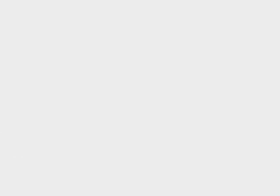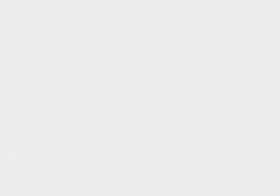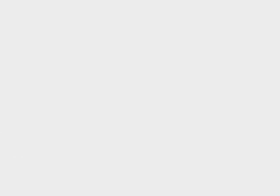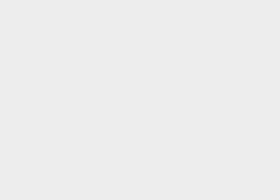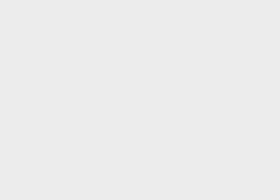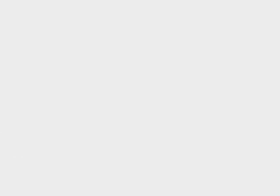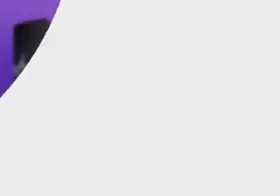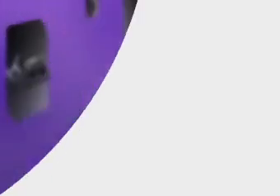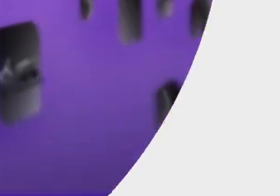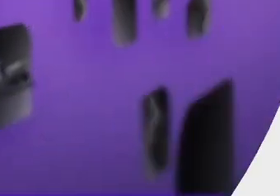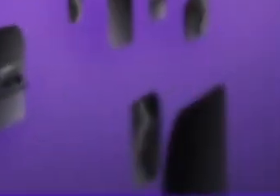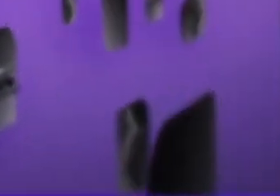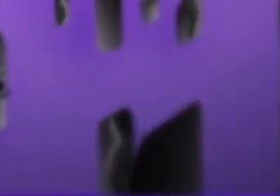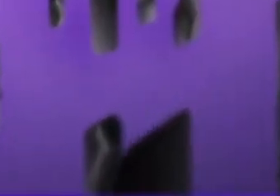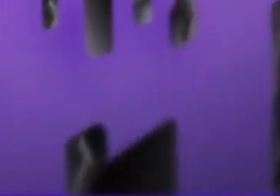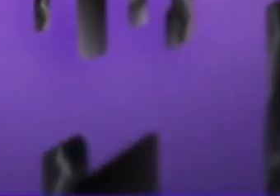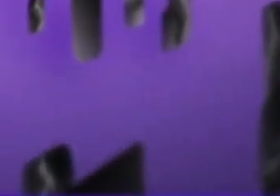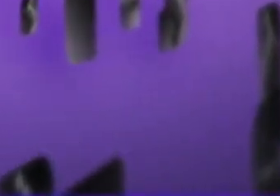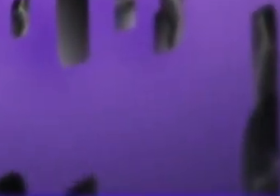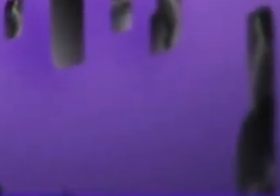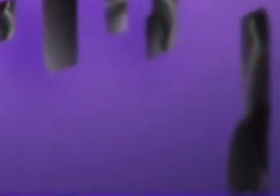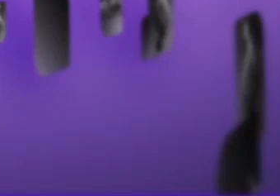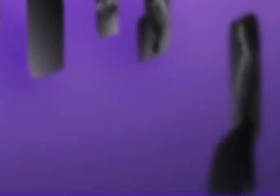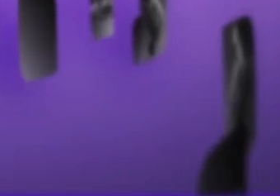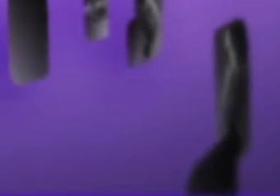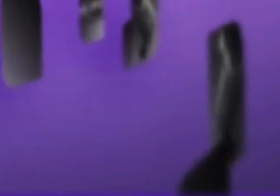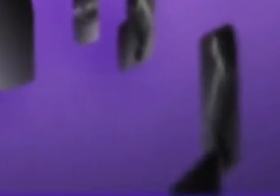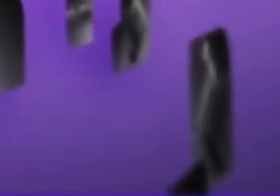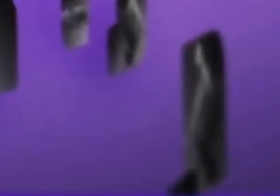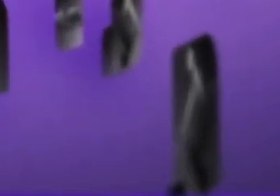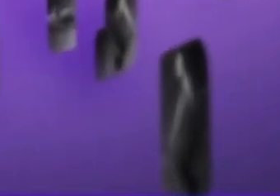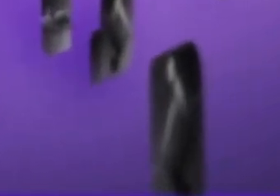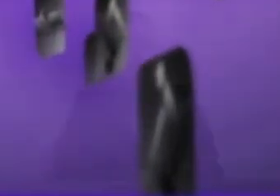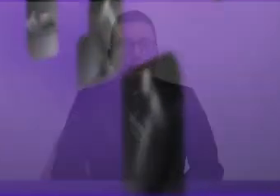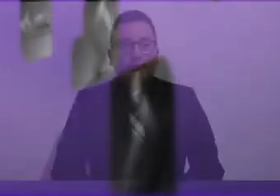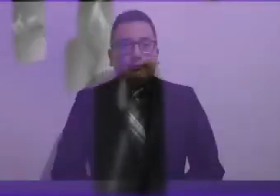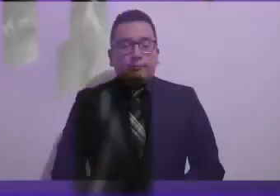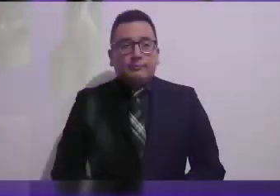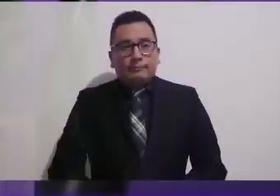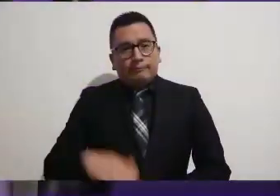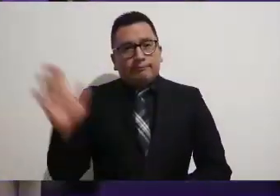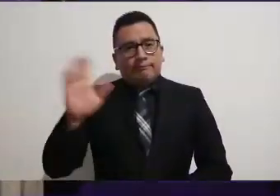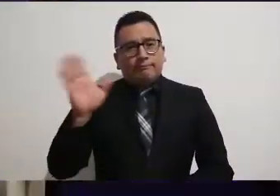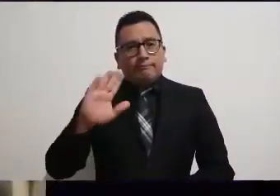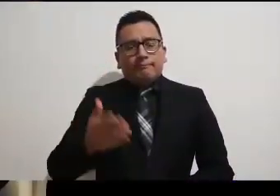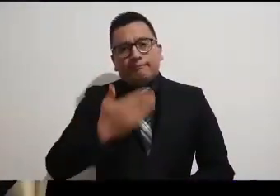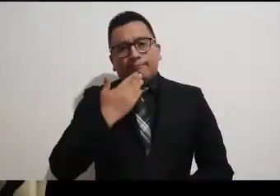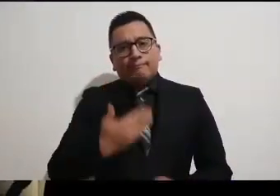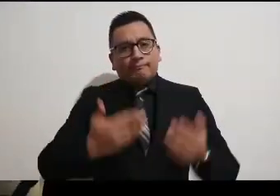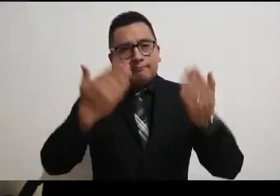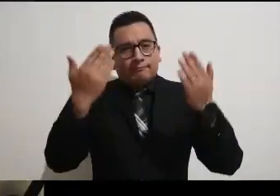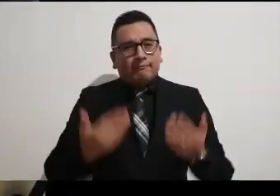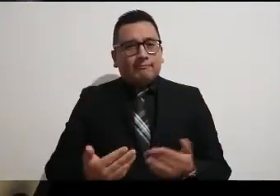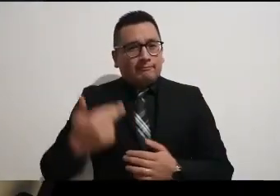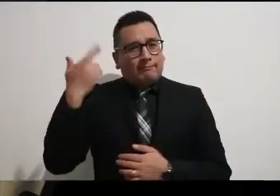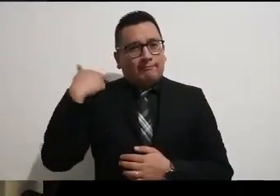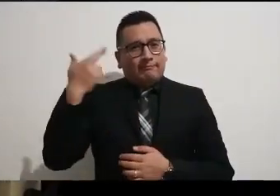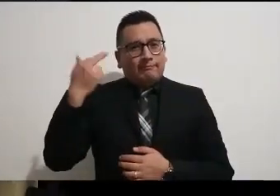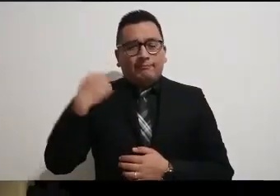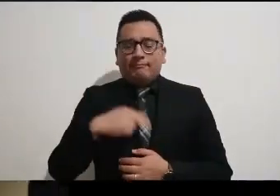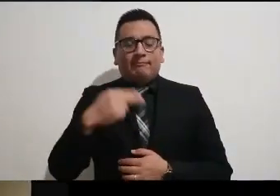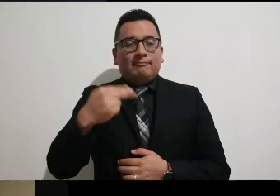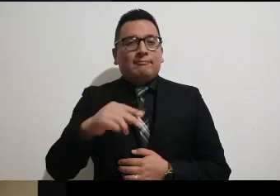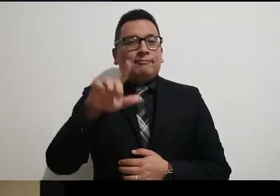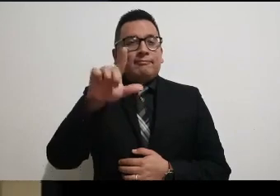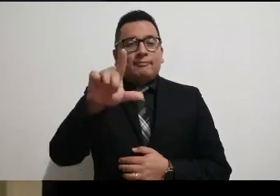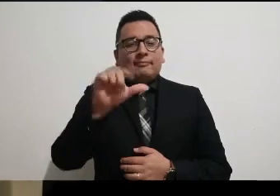Los temas democrático-electorales al alcance de la ciudadanía. Hola, ¿qué tal? Bienvenidos a su programa La Urna,